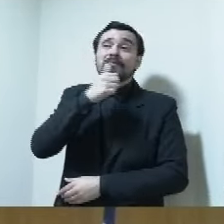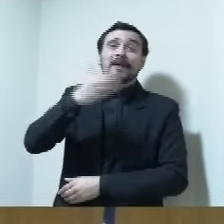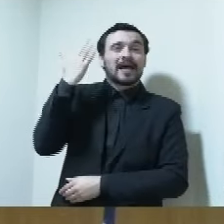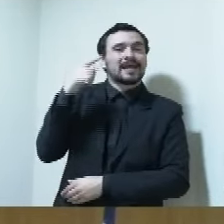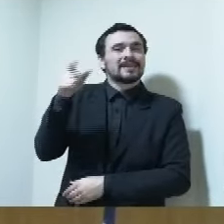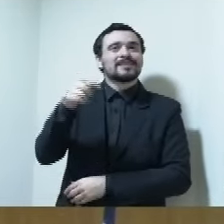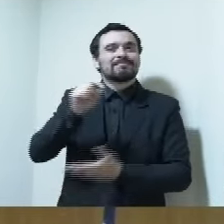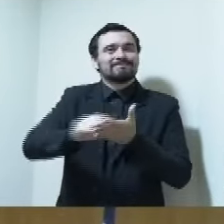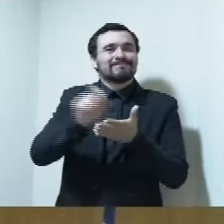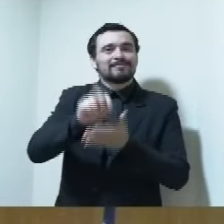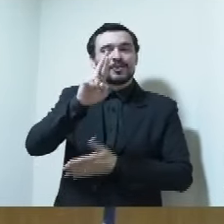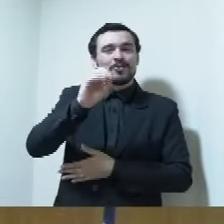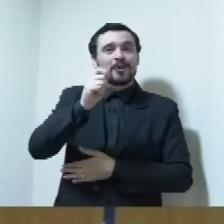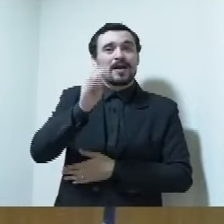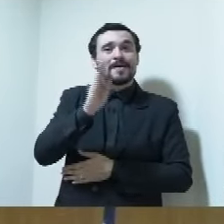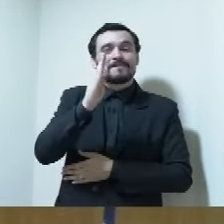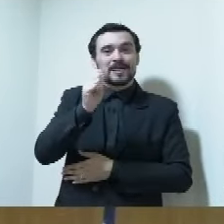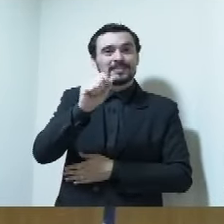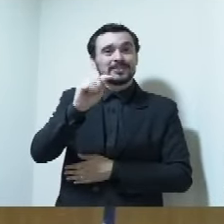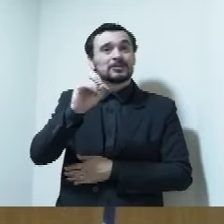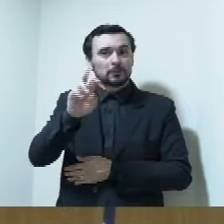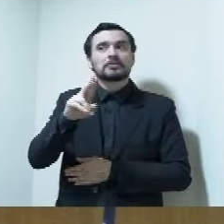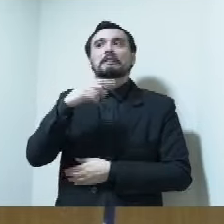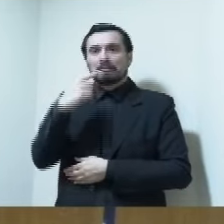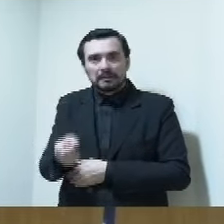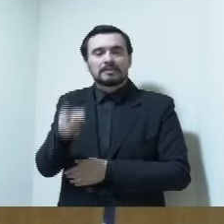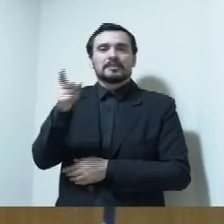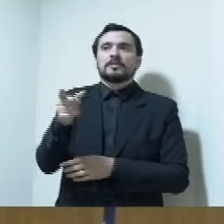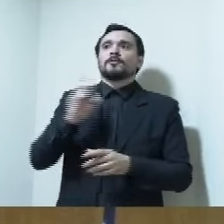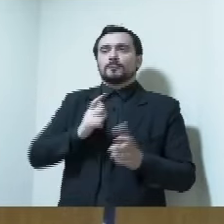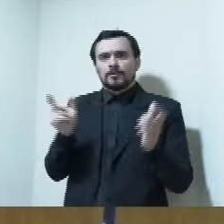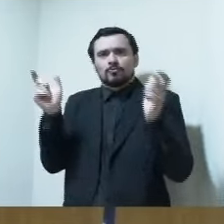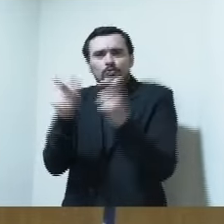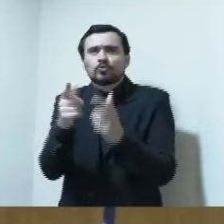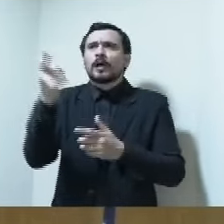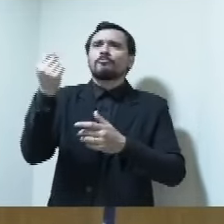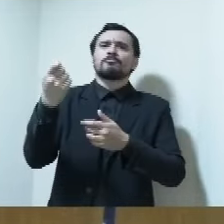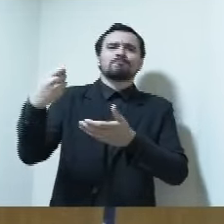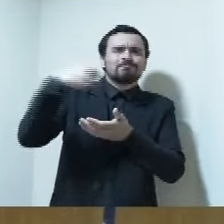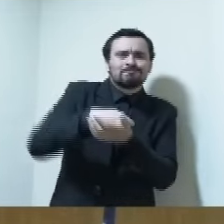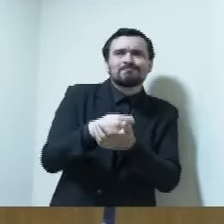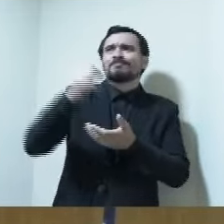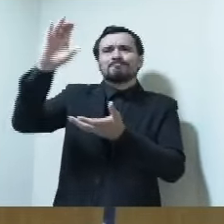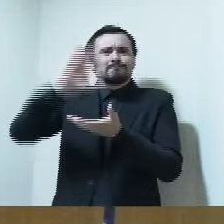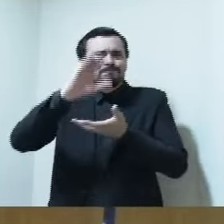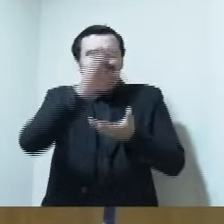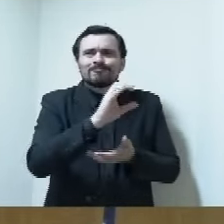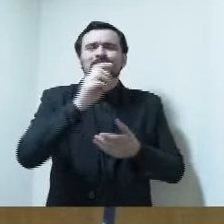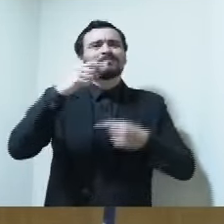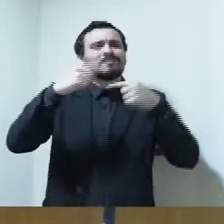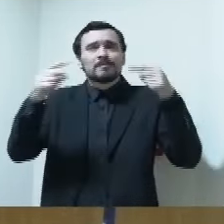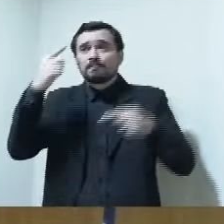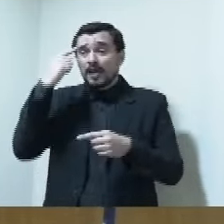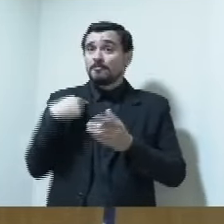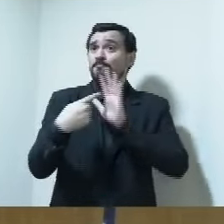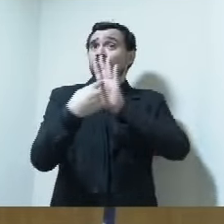Basto. Viajamos a los foros y organismos internacionales, nos reunimos con inversores y líderes mundiales para poner al Paraguay en la vidriera